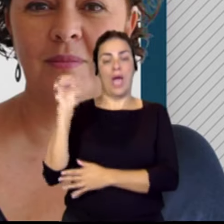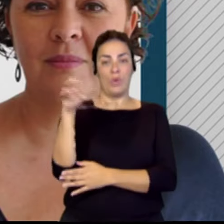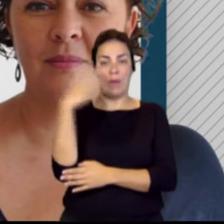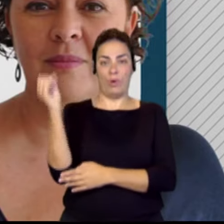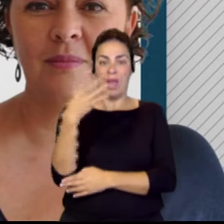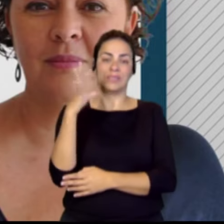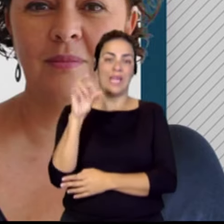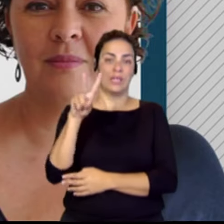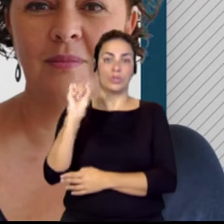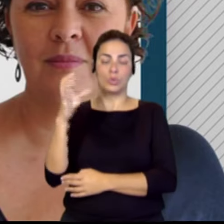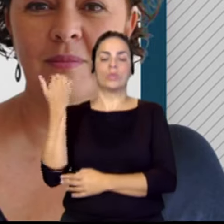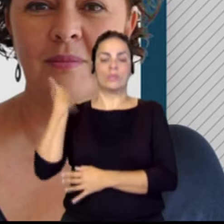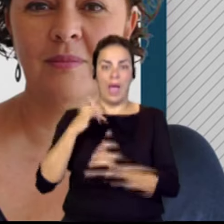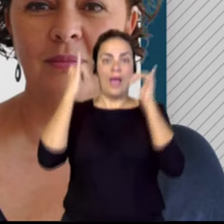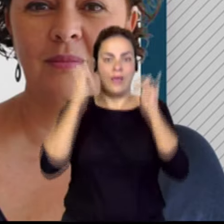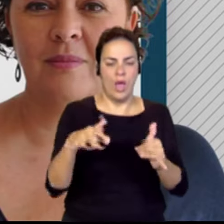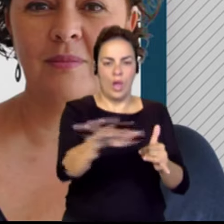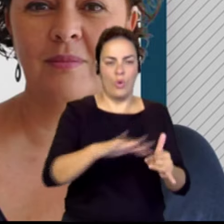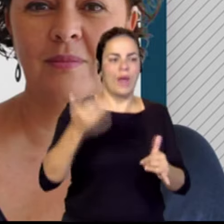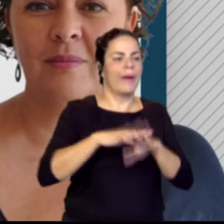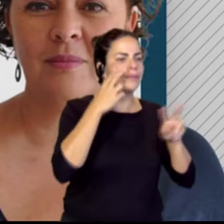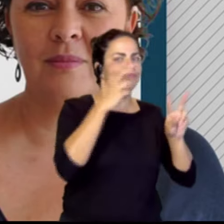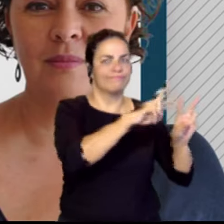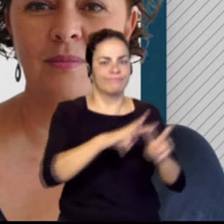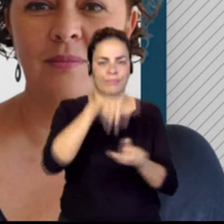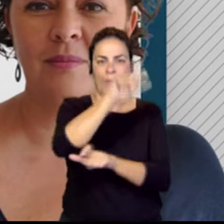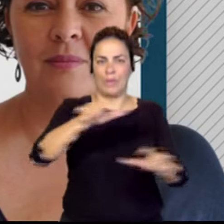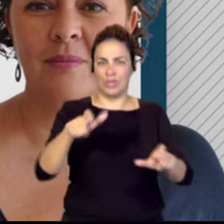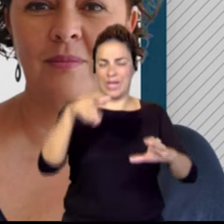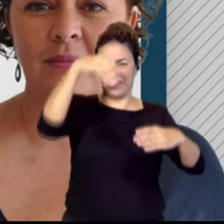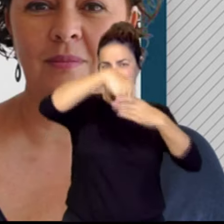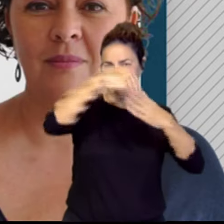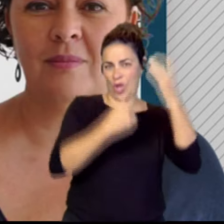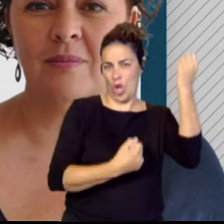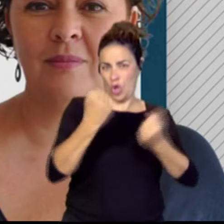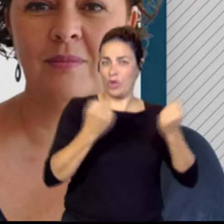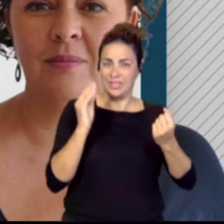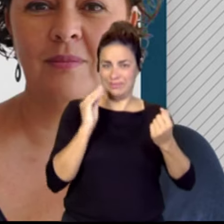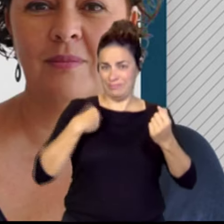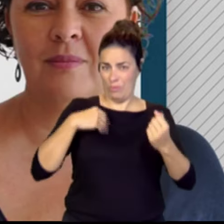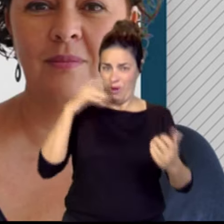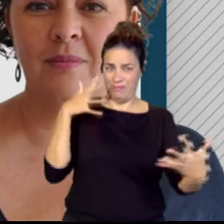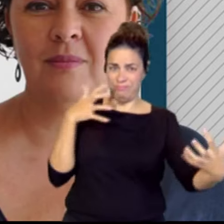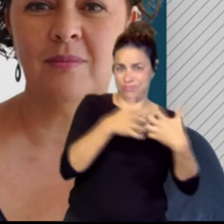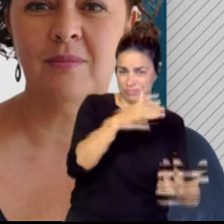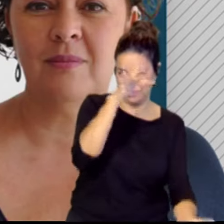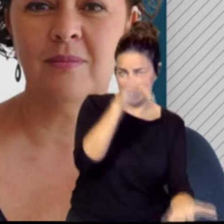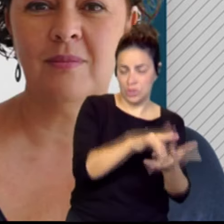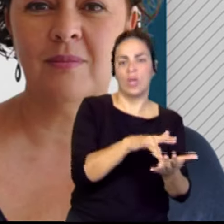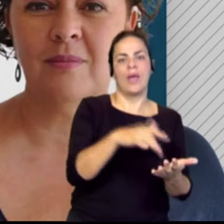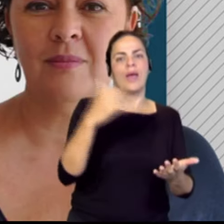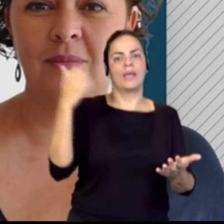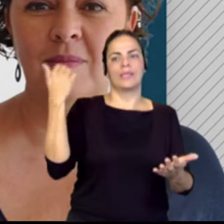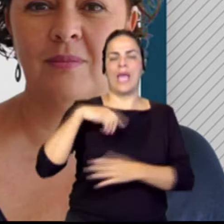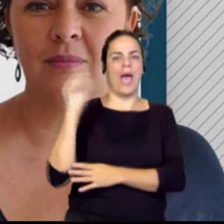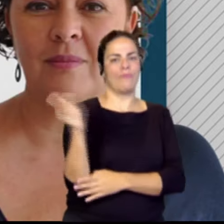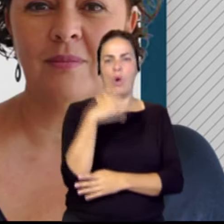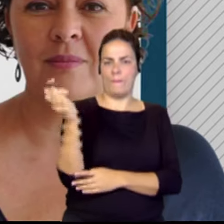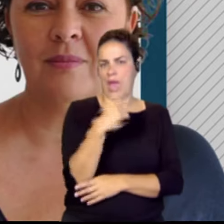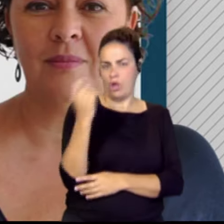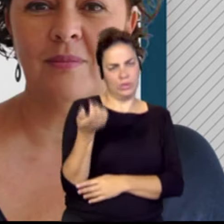lugar valorando a las ocupantes de los vehículos que se han visto Implicados En este incidente ya se han retirado los bomberos